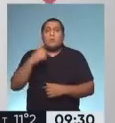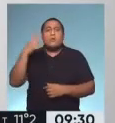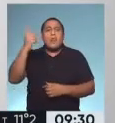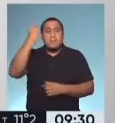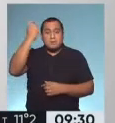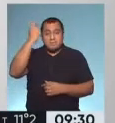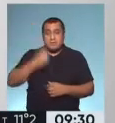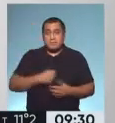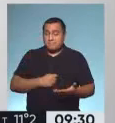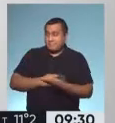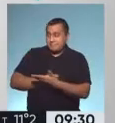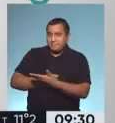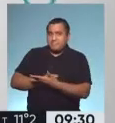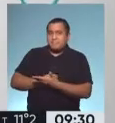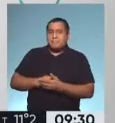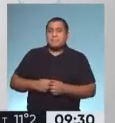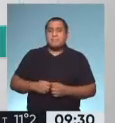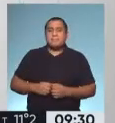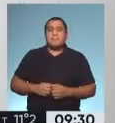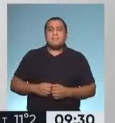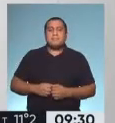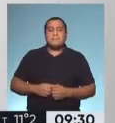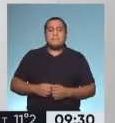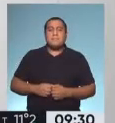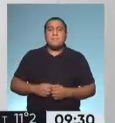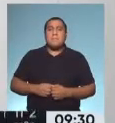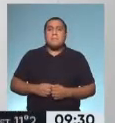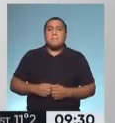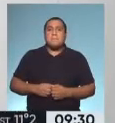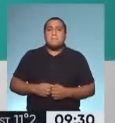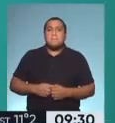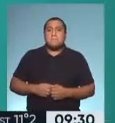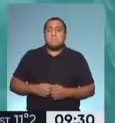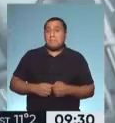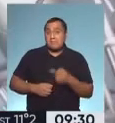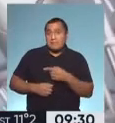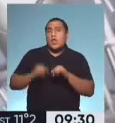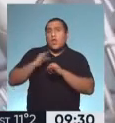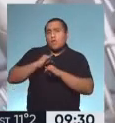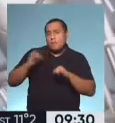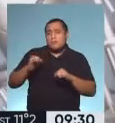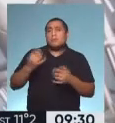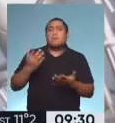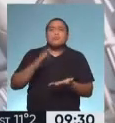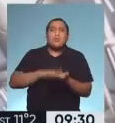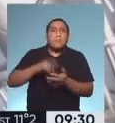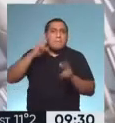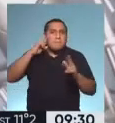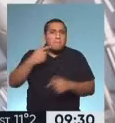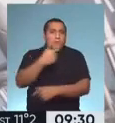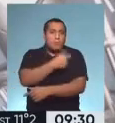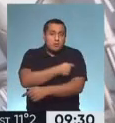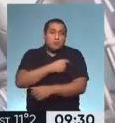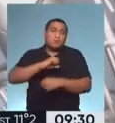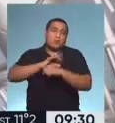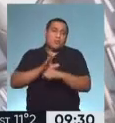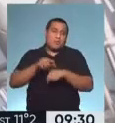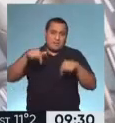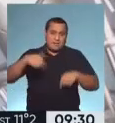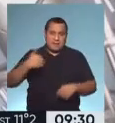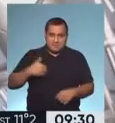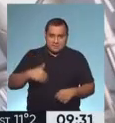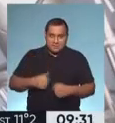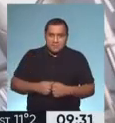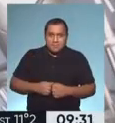vacúnate junto la pampa punto gov.ar también toda la data sobre el plan de vacunación móvil en nuestro país